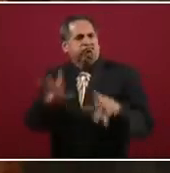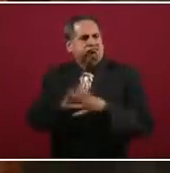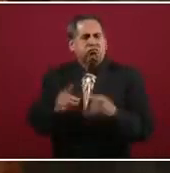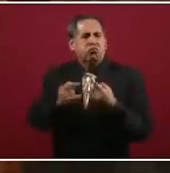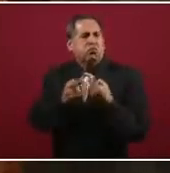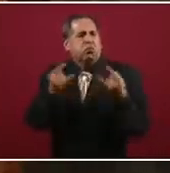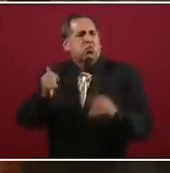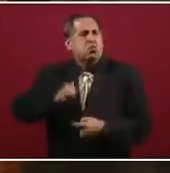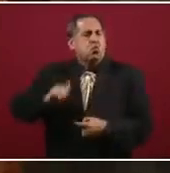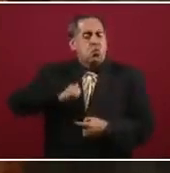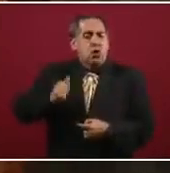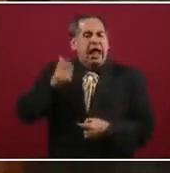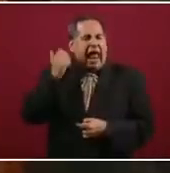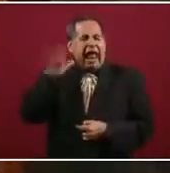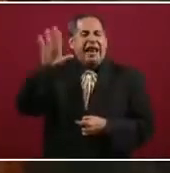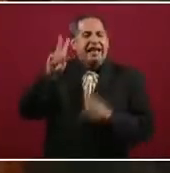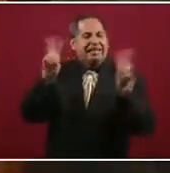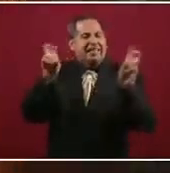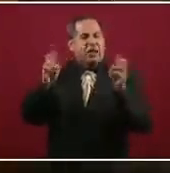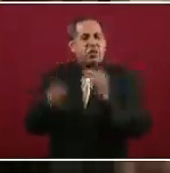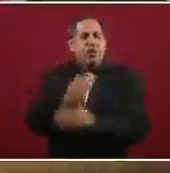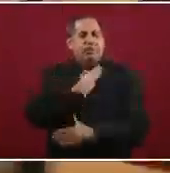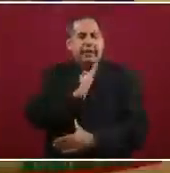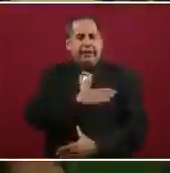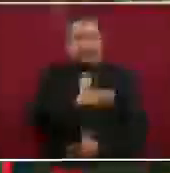vivía en la Nueva España?